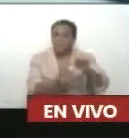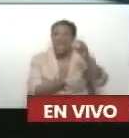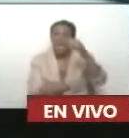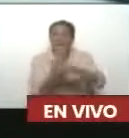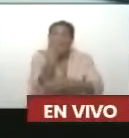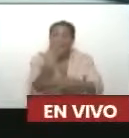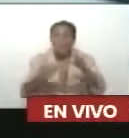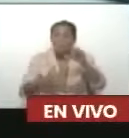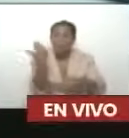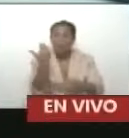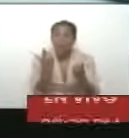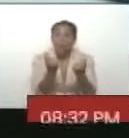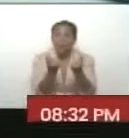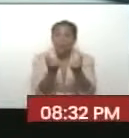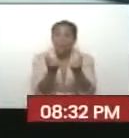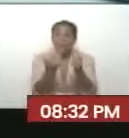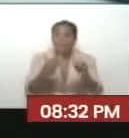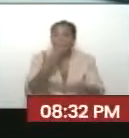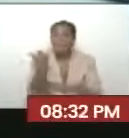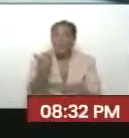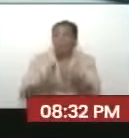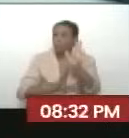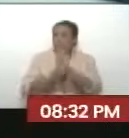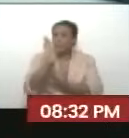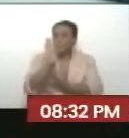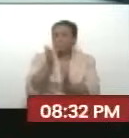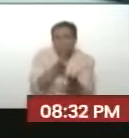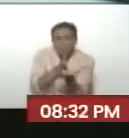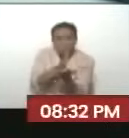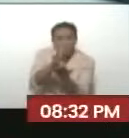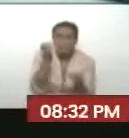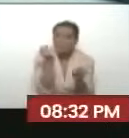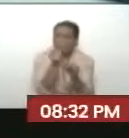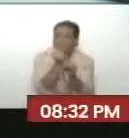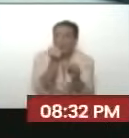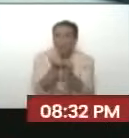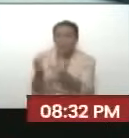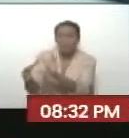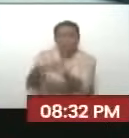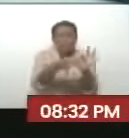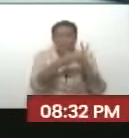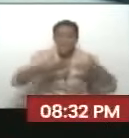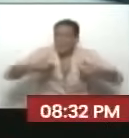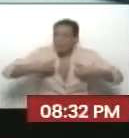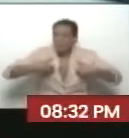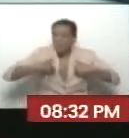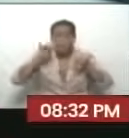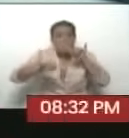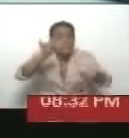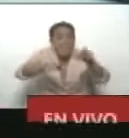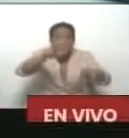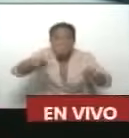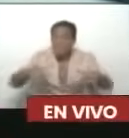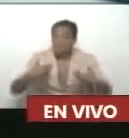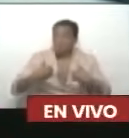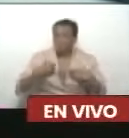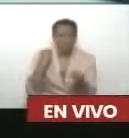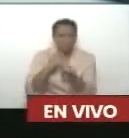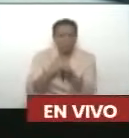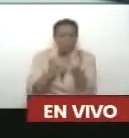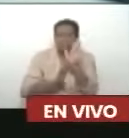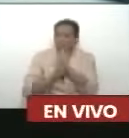construir un nuevo modelo económico y continuar por la senda del trabajo, del esfuerzo nacional, de la recuperación,